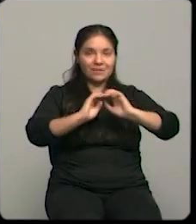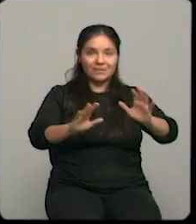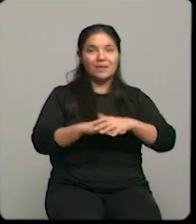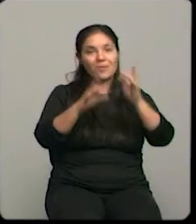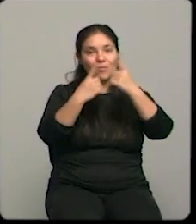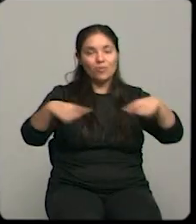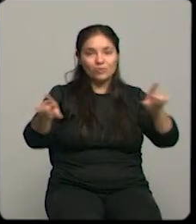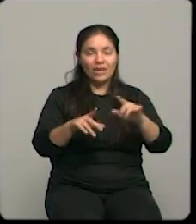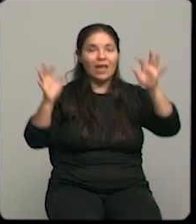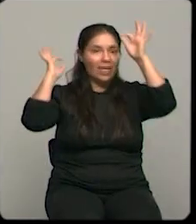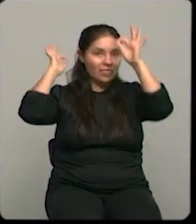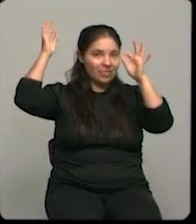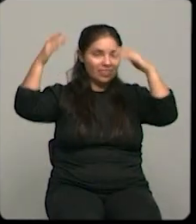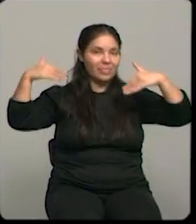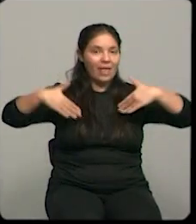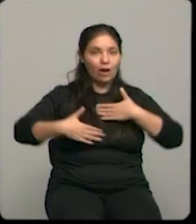ecléctico, tango y bossa nova.